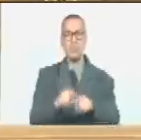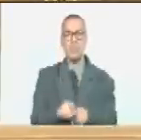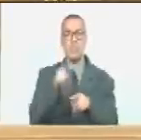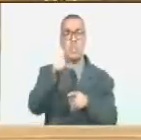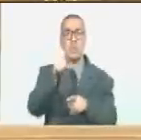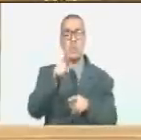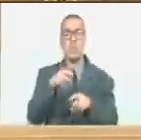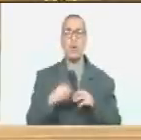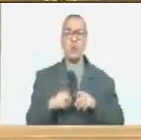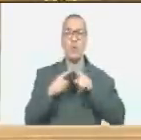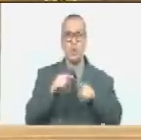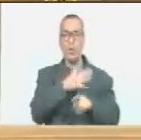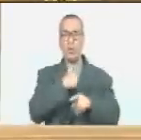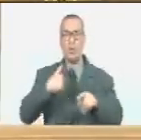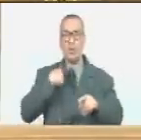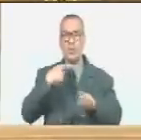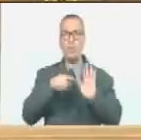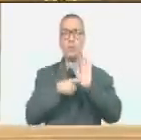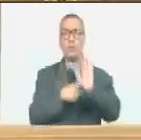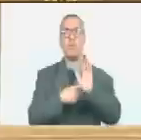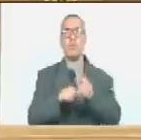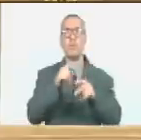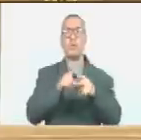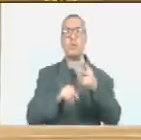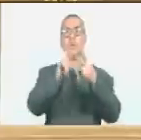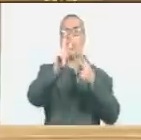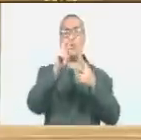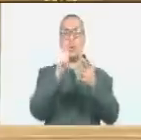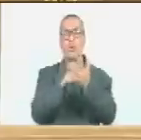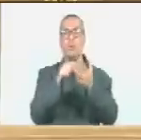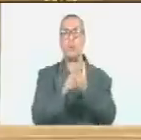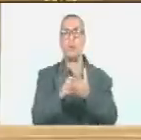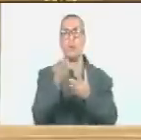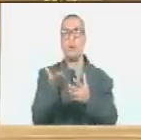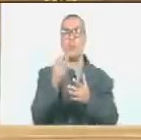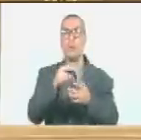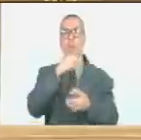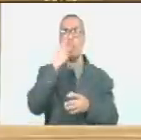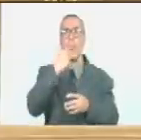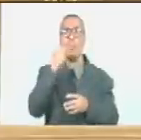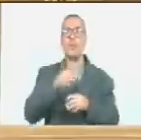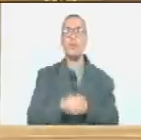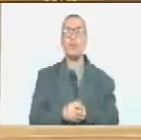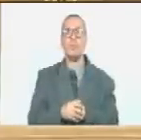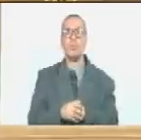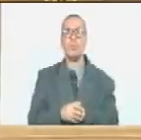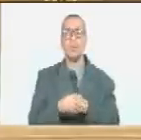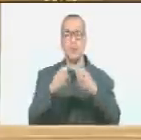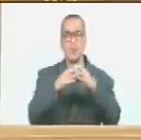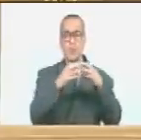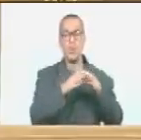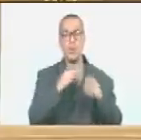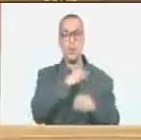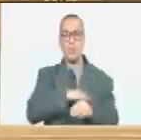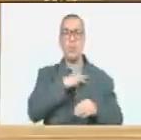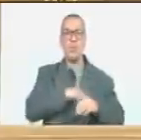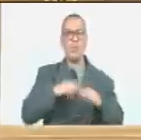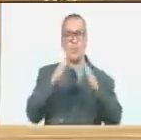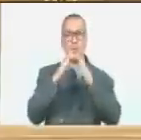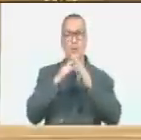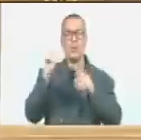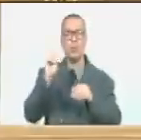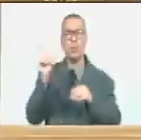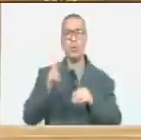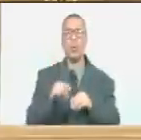ese sentido, yo quiero reflejar dos importantes políticas o bondades que la Gran Misión Vivienda